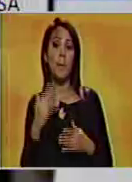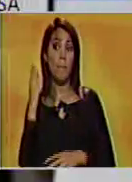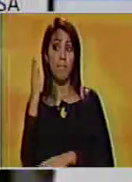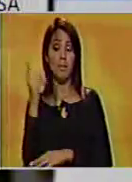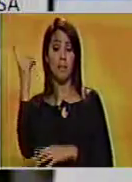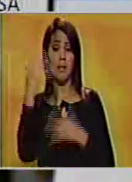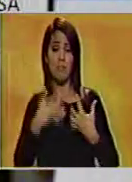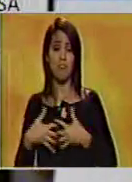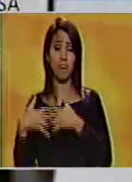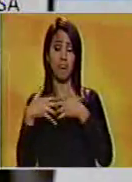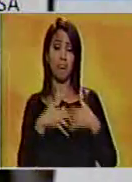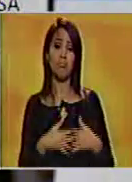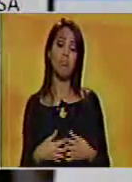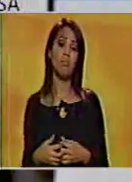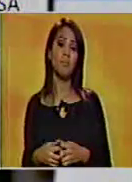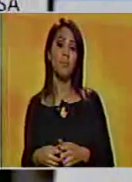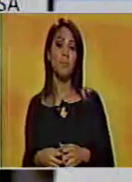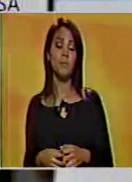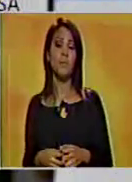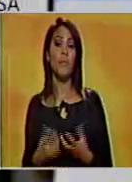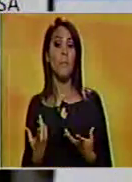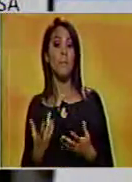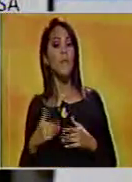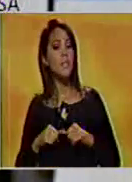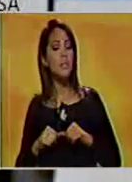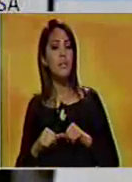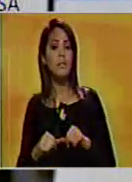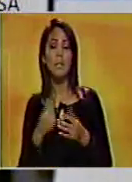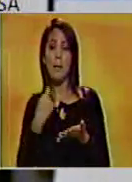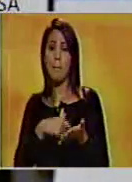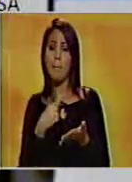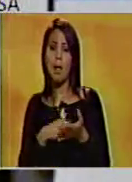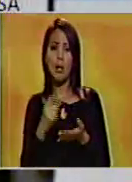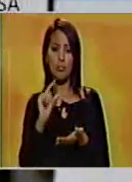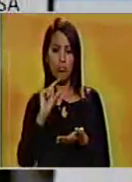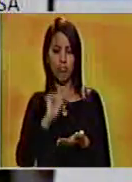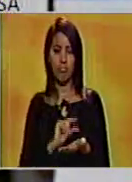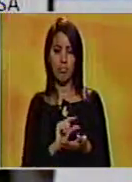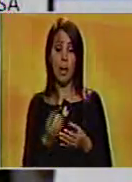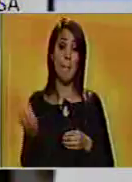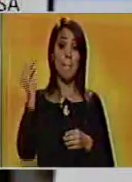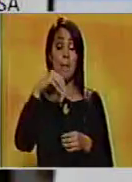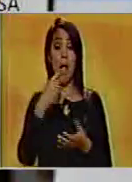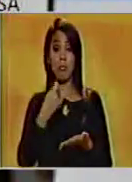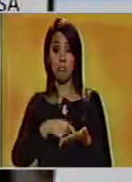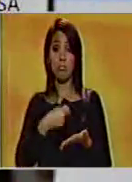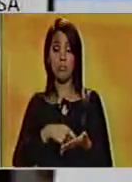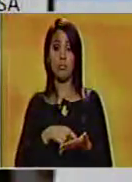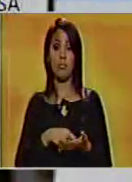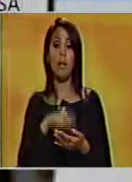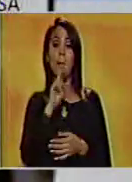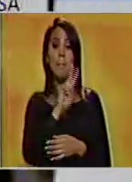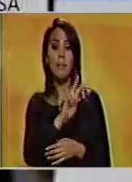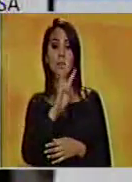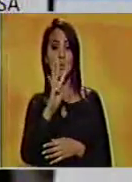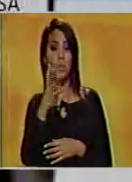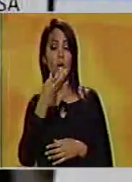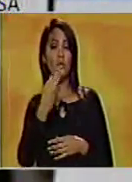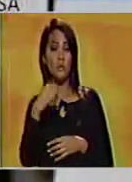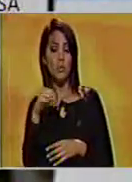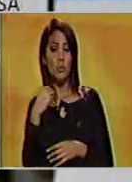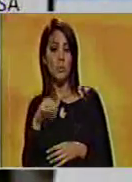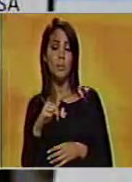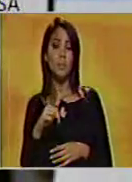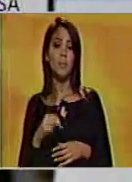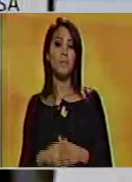los Estados Unidos, la empresa venezolana da continuidad al pago de tenedores de bonos que inició el 24 de noviembre con el pago de vencimiento de